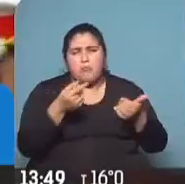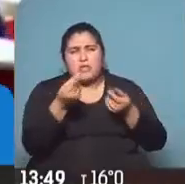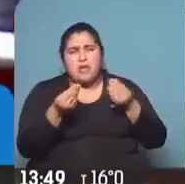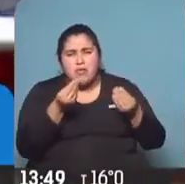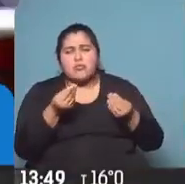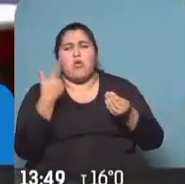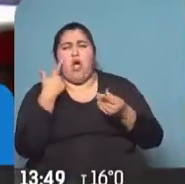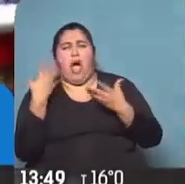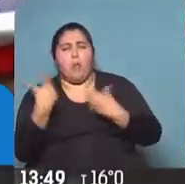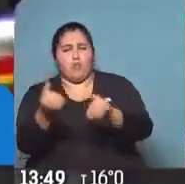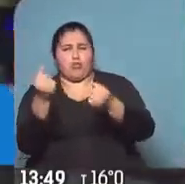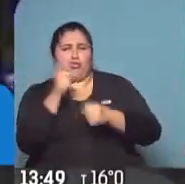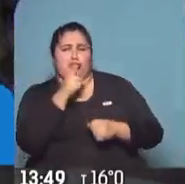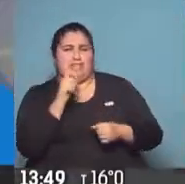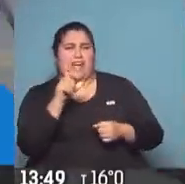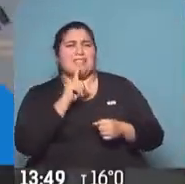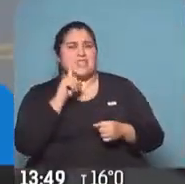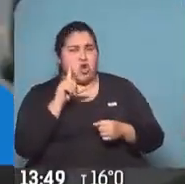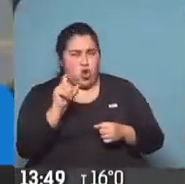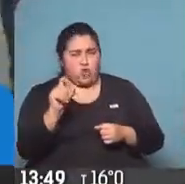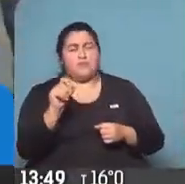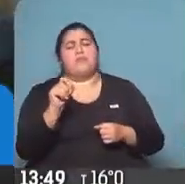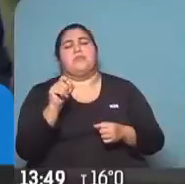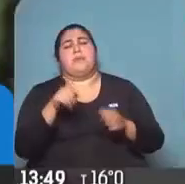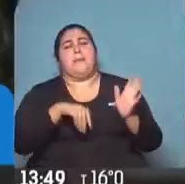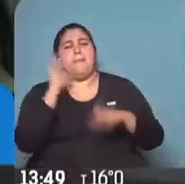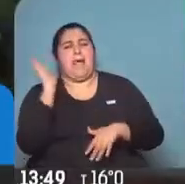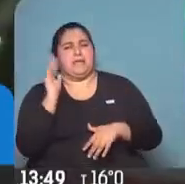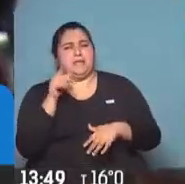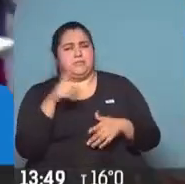a modo práctico crisis de salud mental